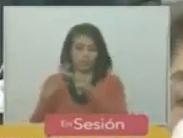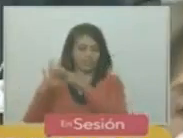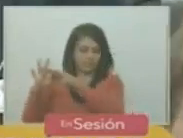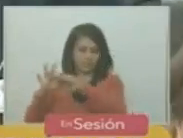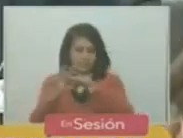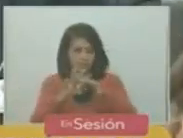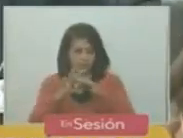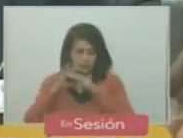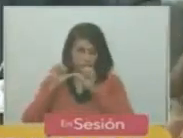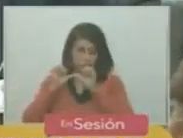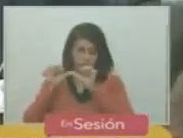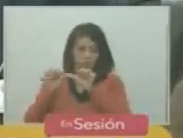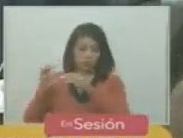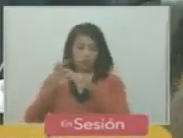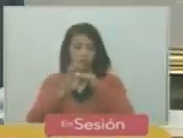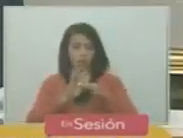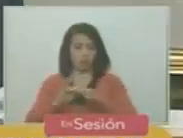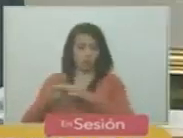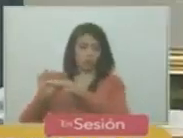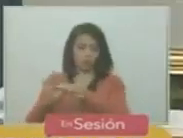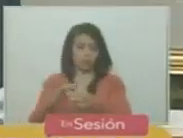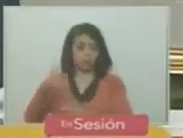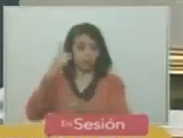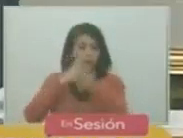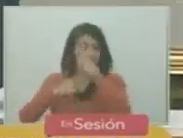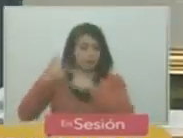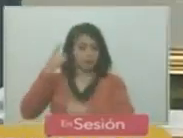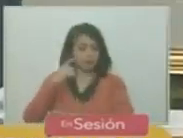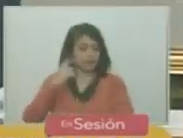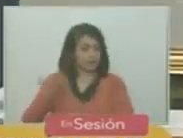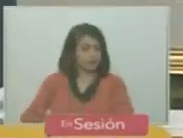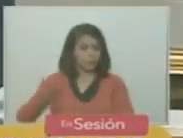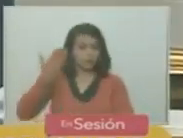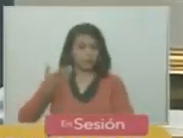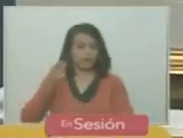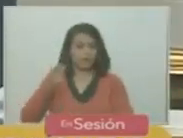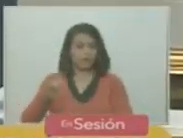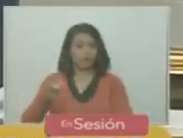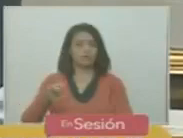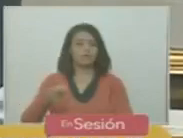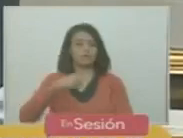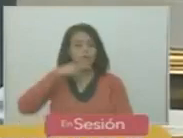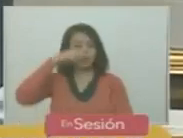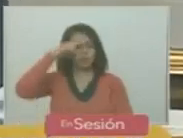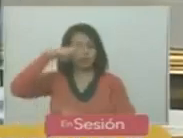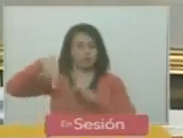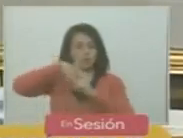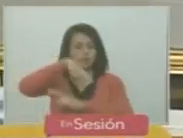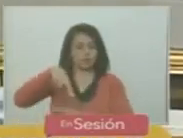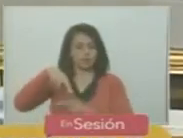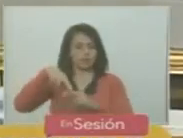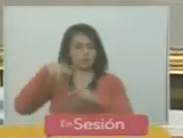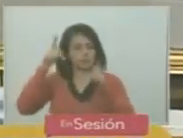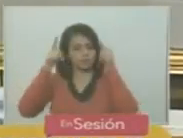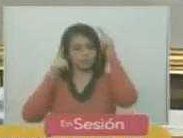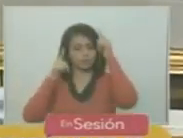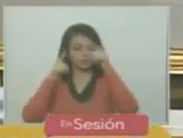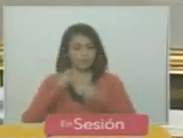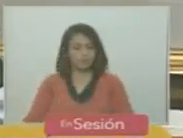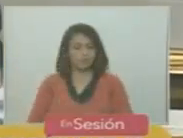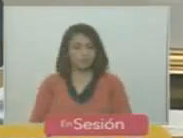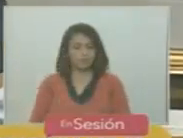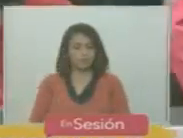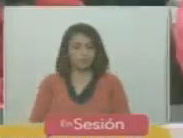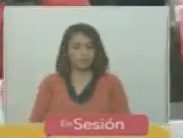nos mantendremos unidos como una enseñanza fundamental del padre de esta revolución que se llama Hugo